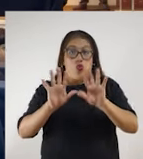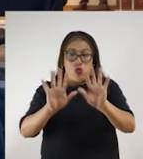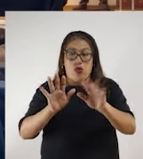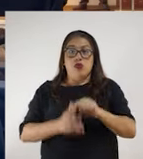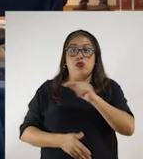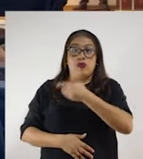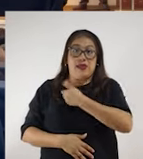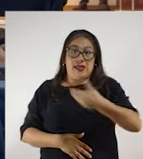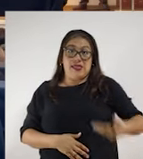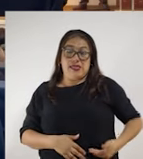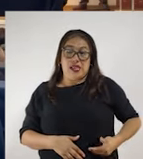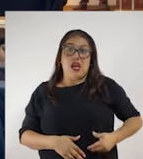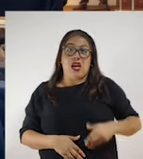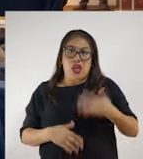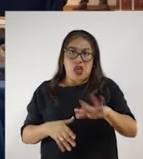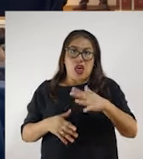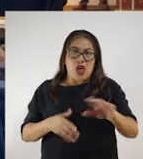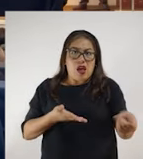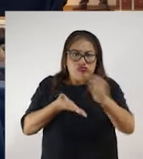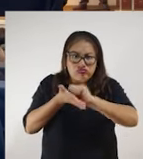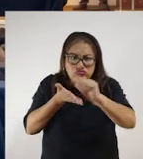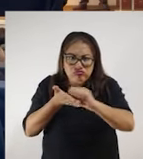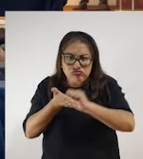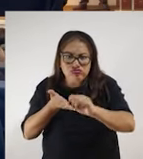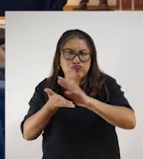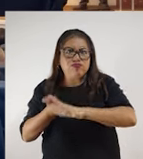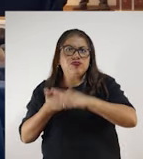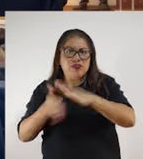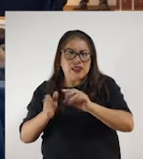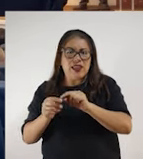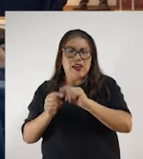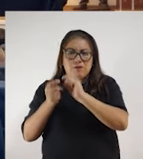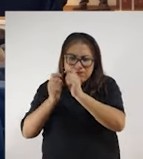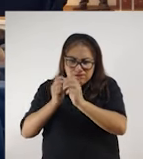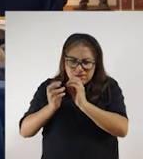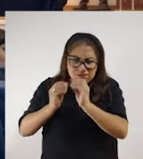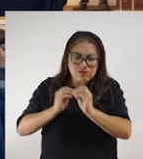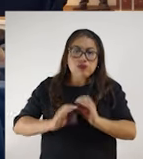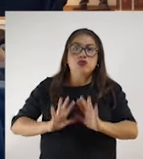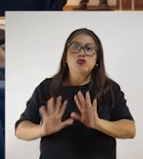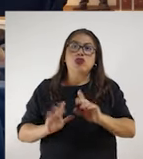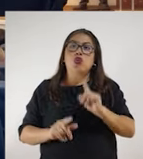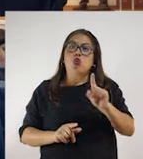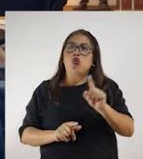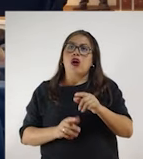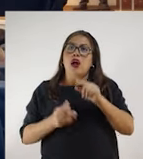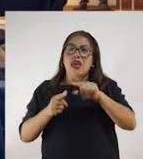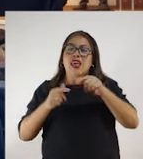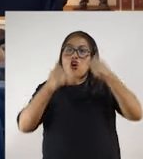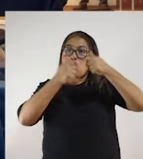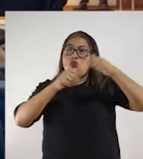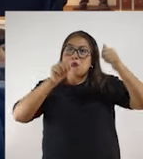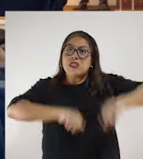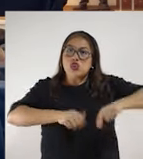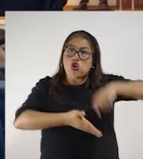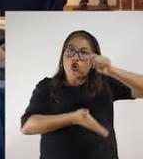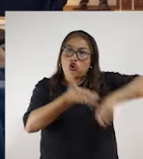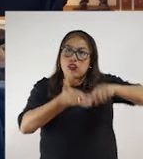un Estado suscribe, ratifica una convención, ¿no? La convención es un